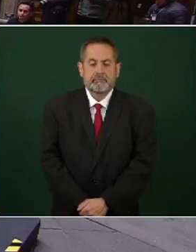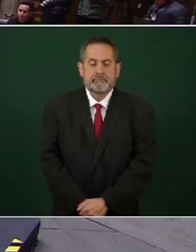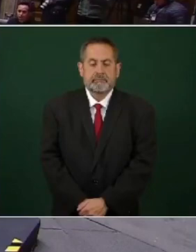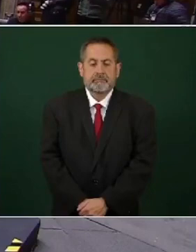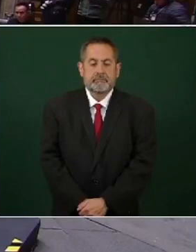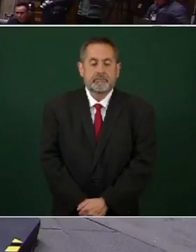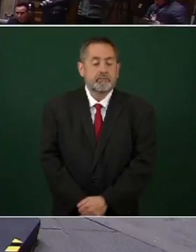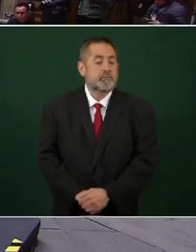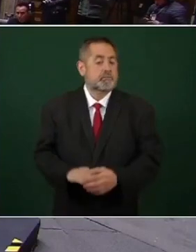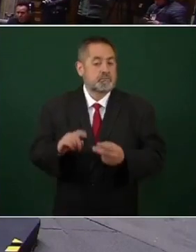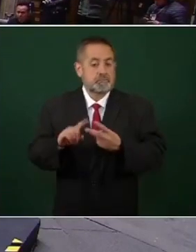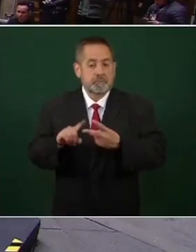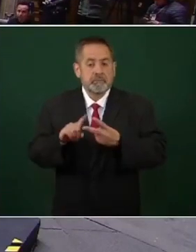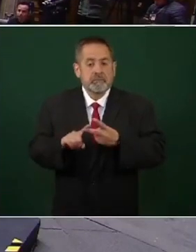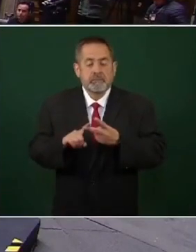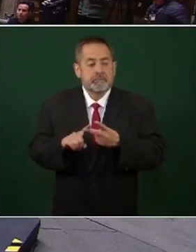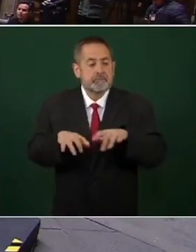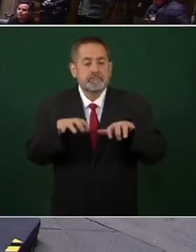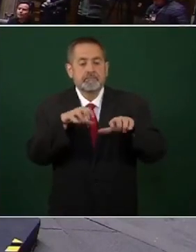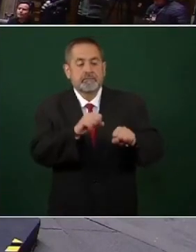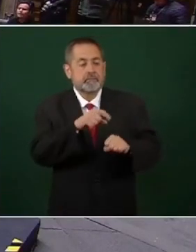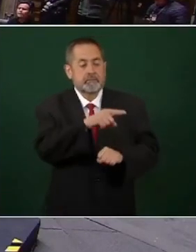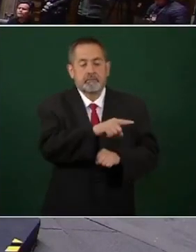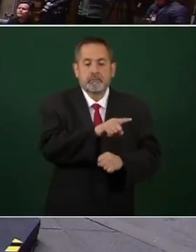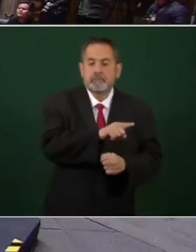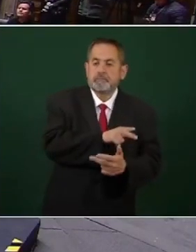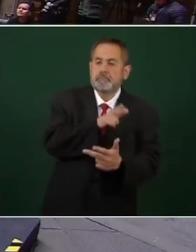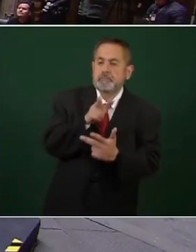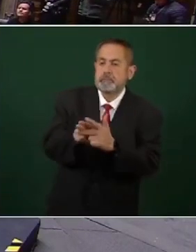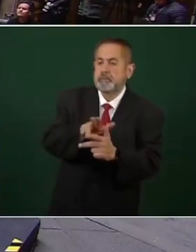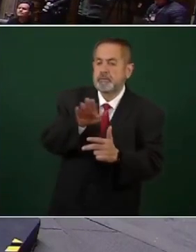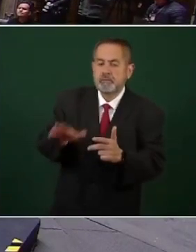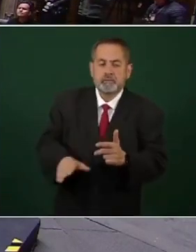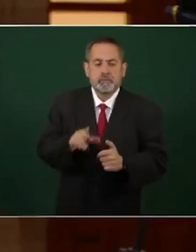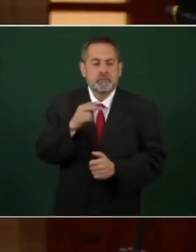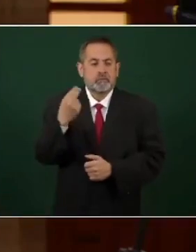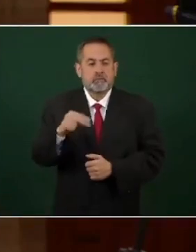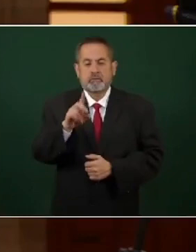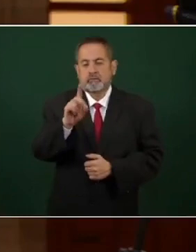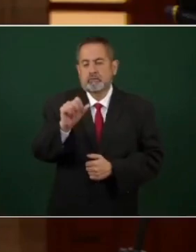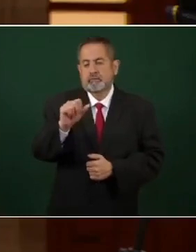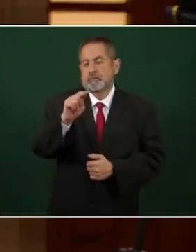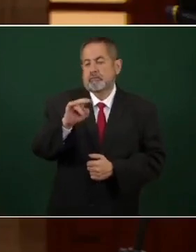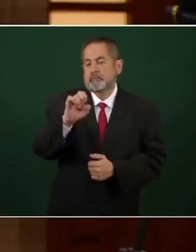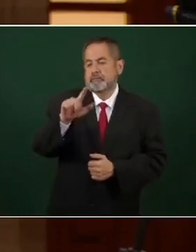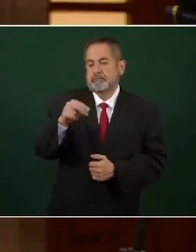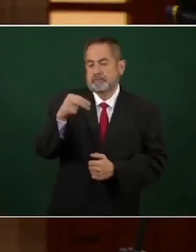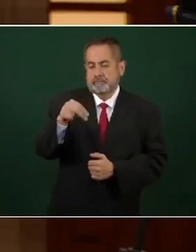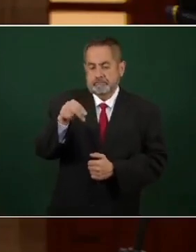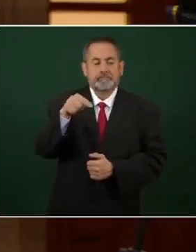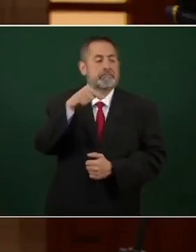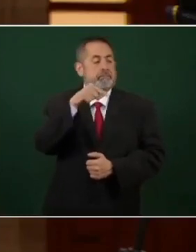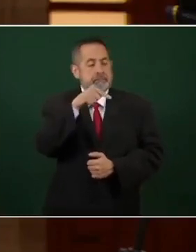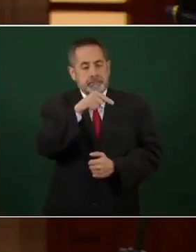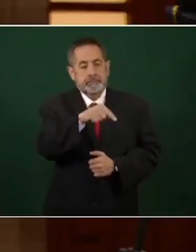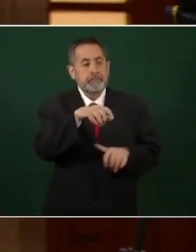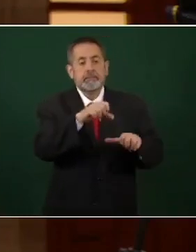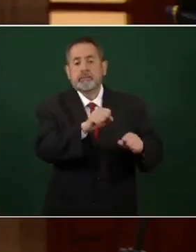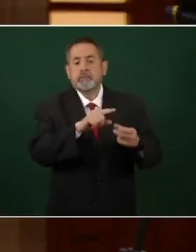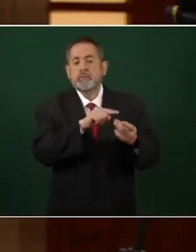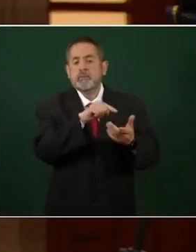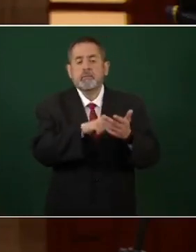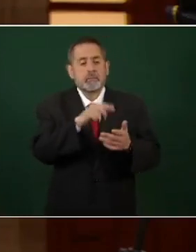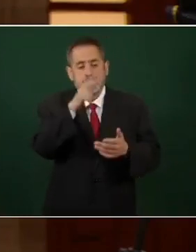Un caso de detenido por feminicidio, Daniel N. Él fue detenido en Hermosillo,